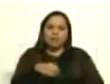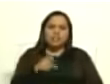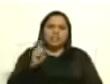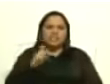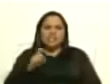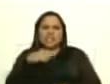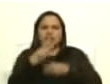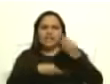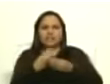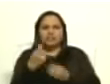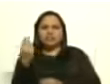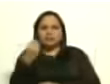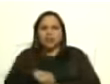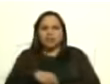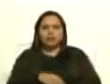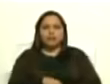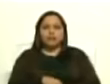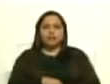por hacer.